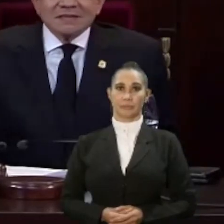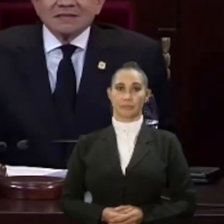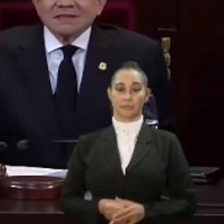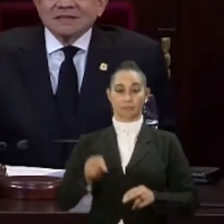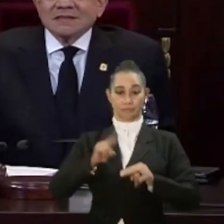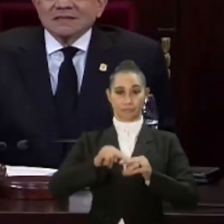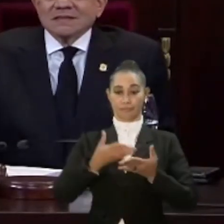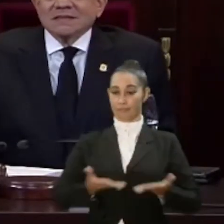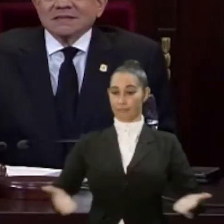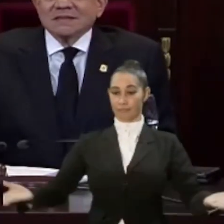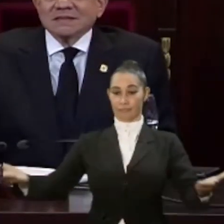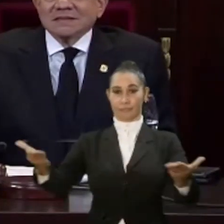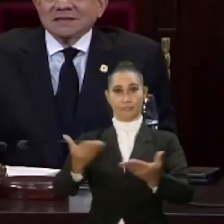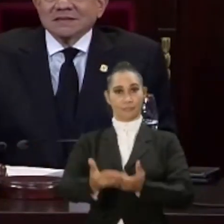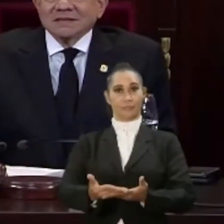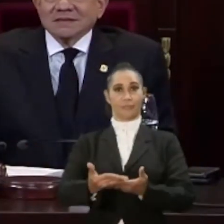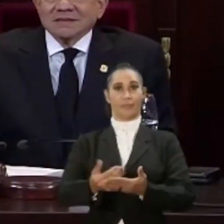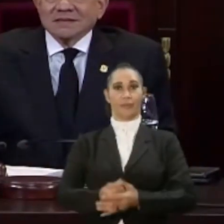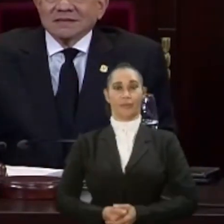Asambleístas,